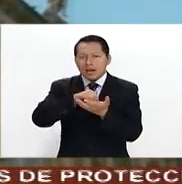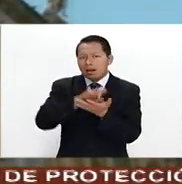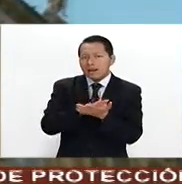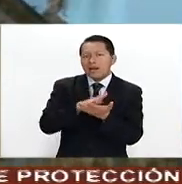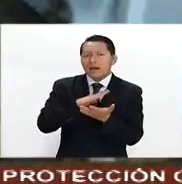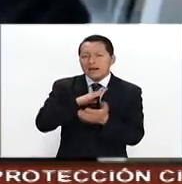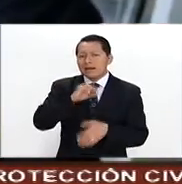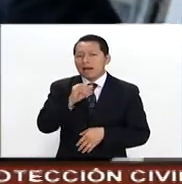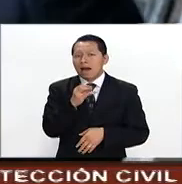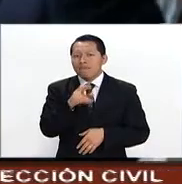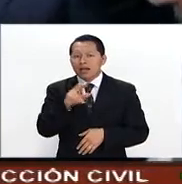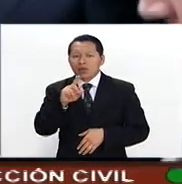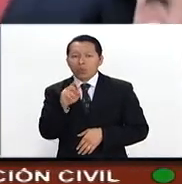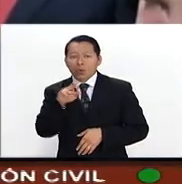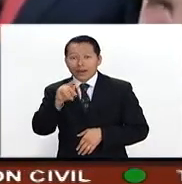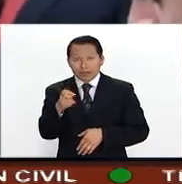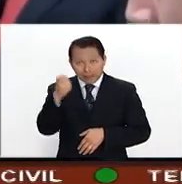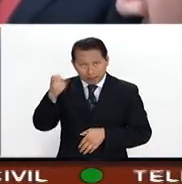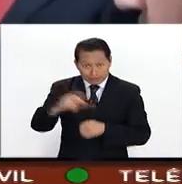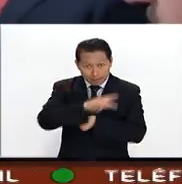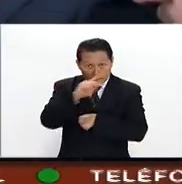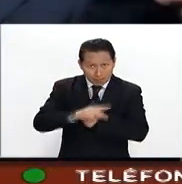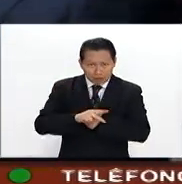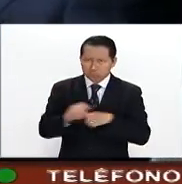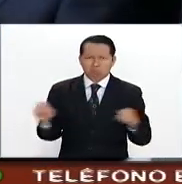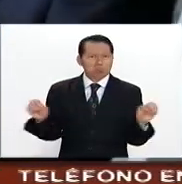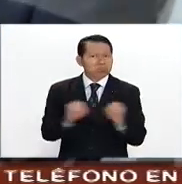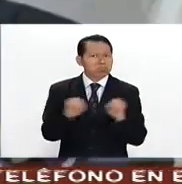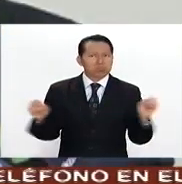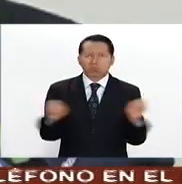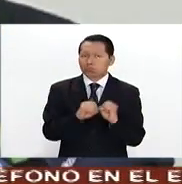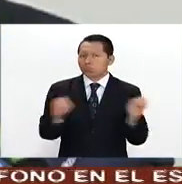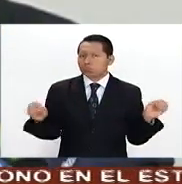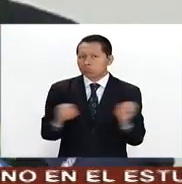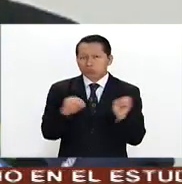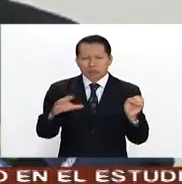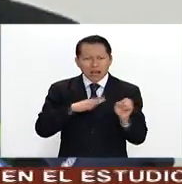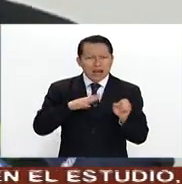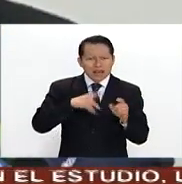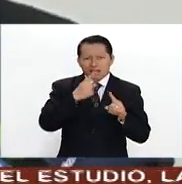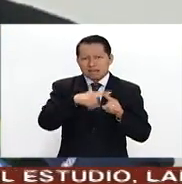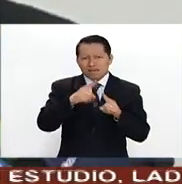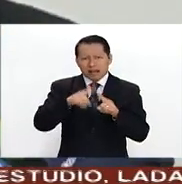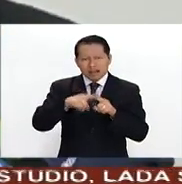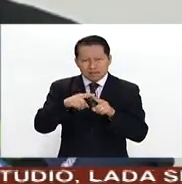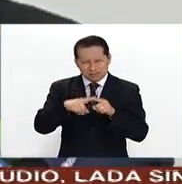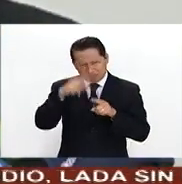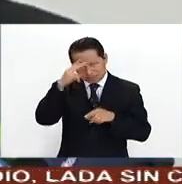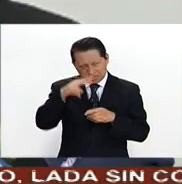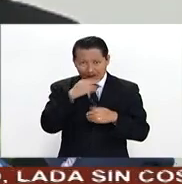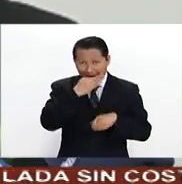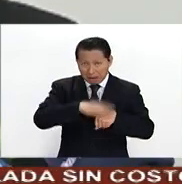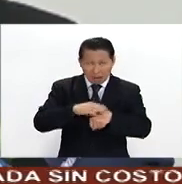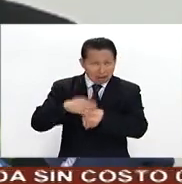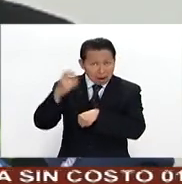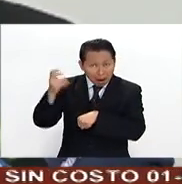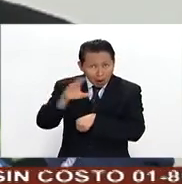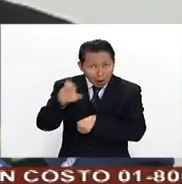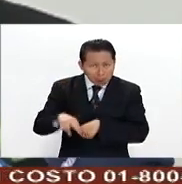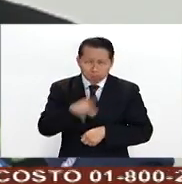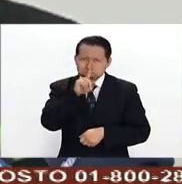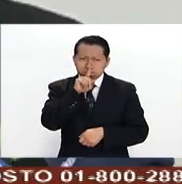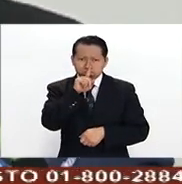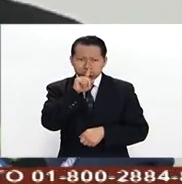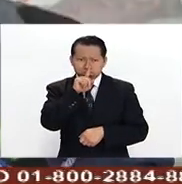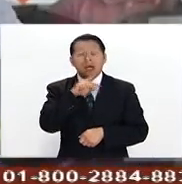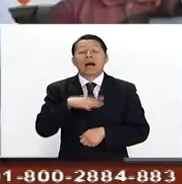Duarte esté en ese país, como lo han mencionado algunos medios de comunicación de este país. El ministro de Seguridad de